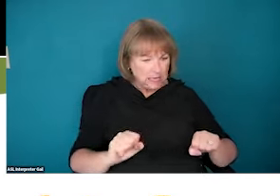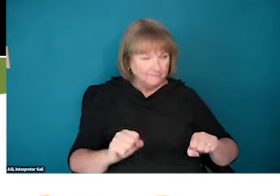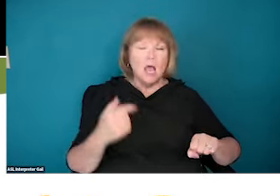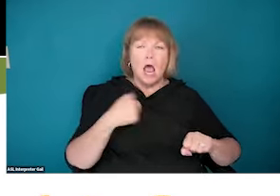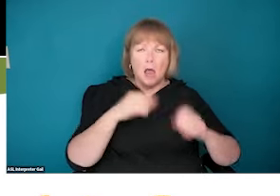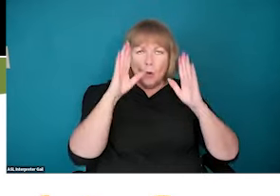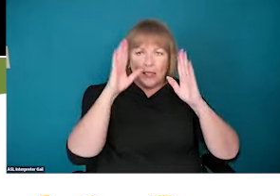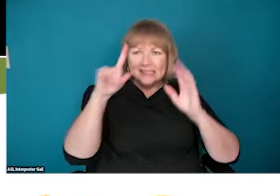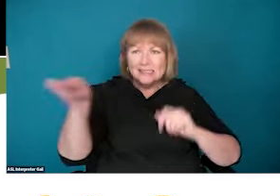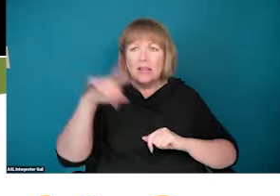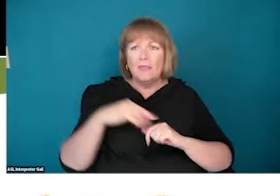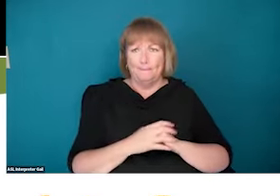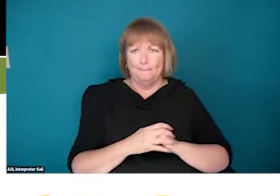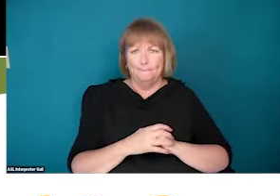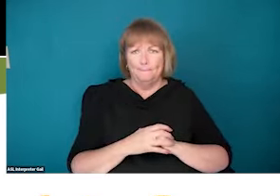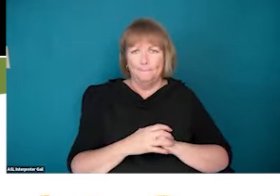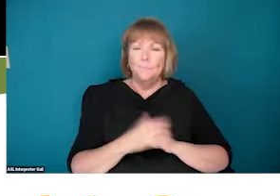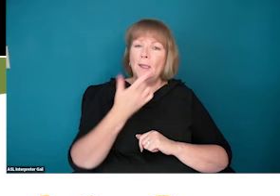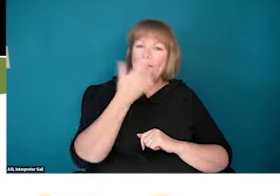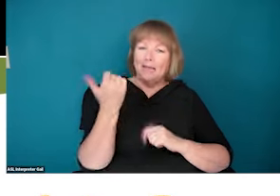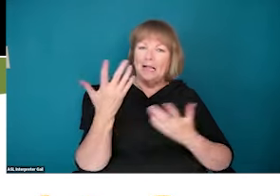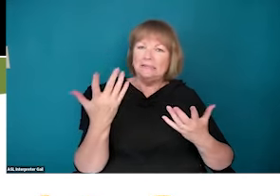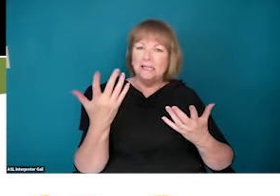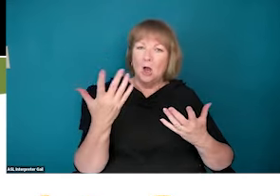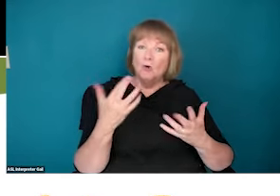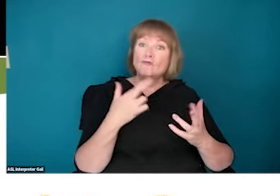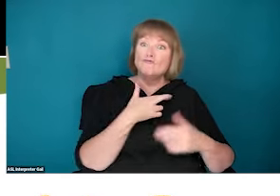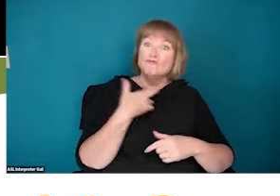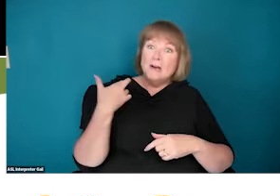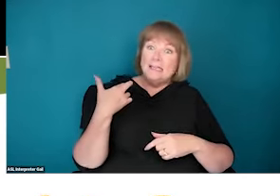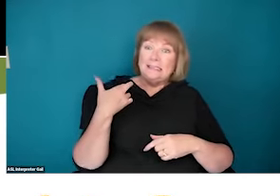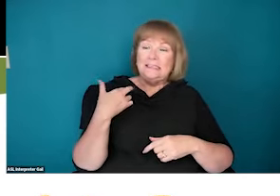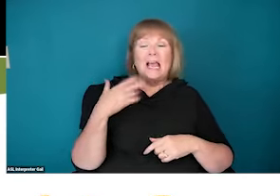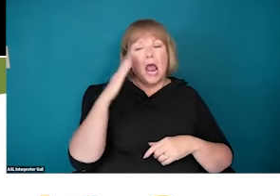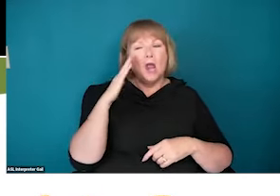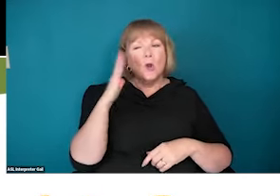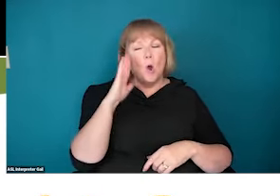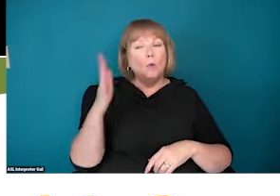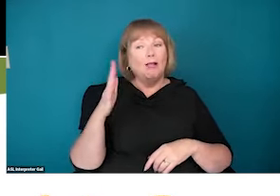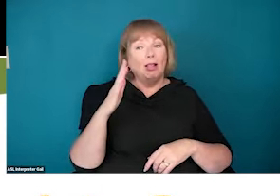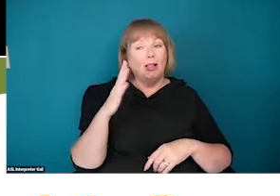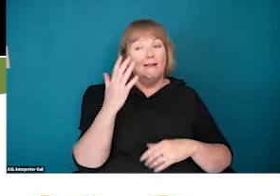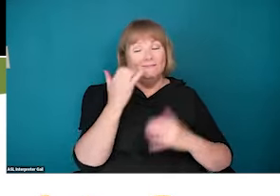una de las cosas que yo hago y que sabemos que es un acuerdo entre todos es, sí,